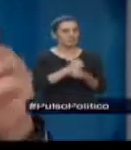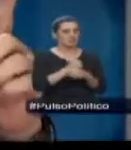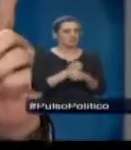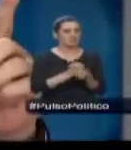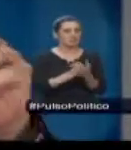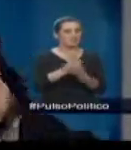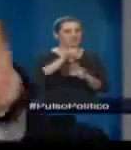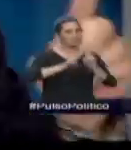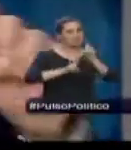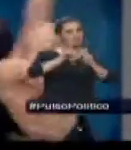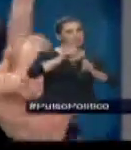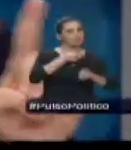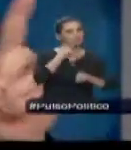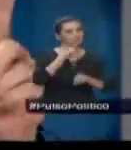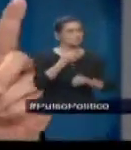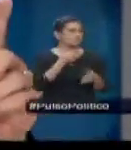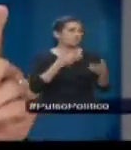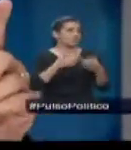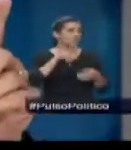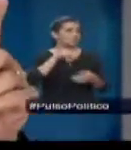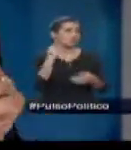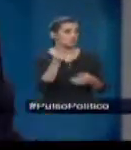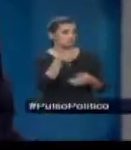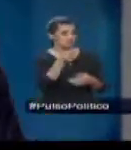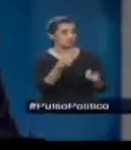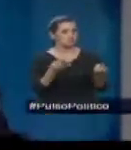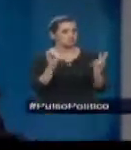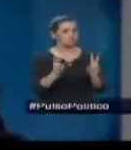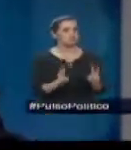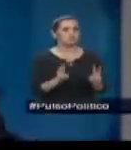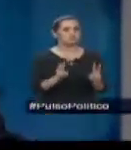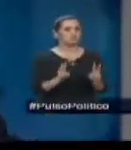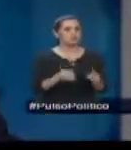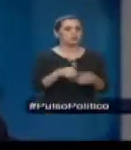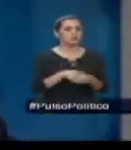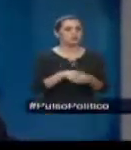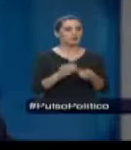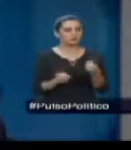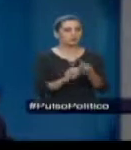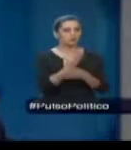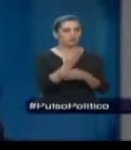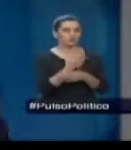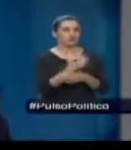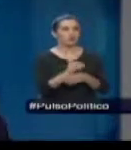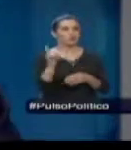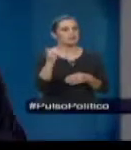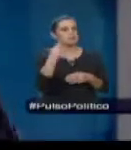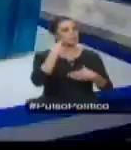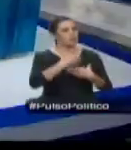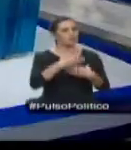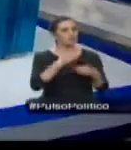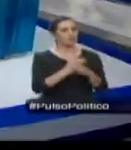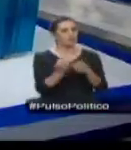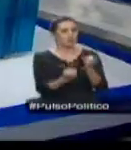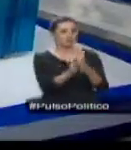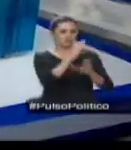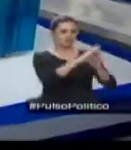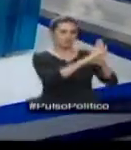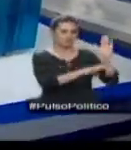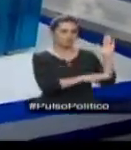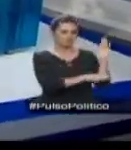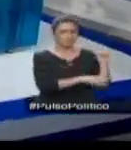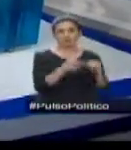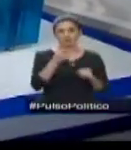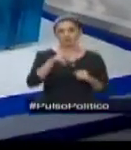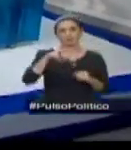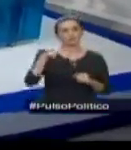probablemente ni siquiera hay una consulta popular sino de una nueva asamblea de constituyentes para que está gracias aquí no se